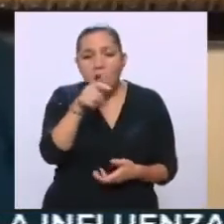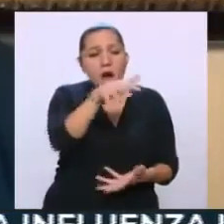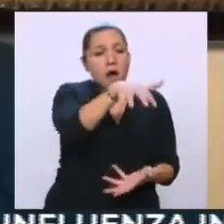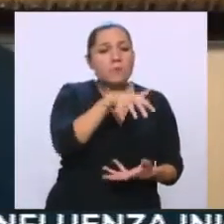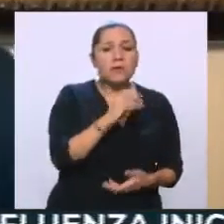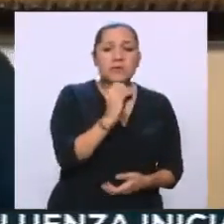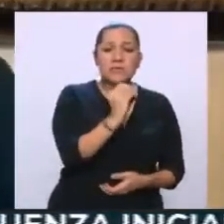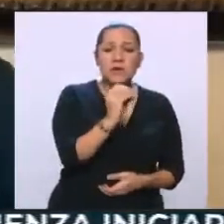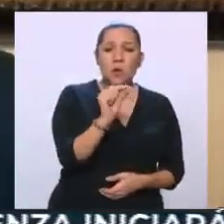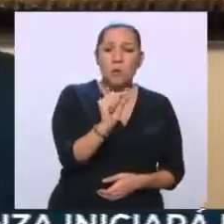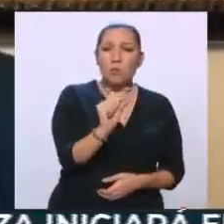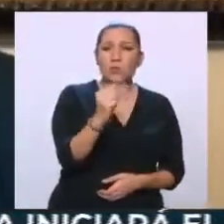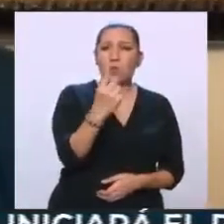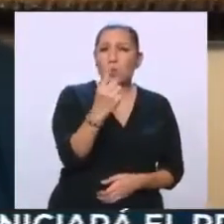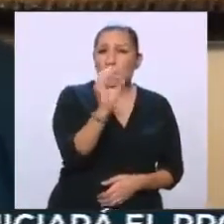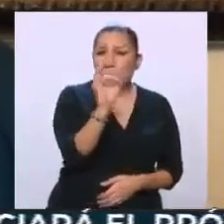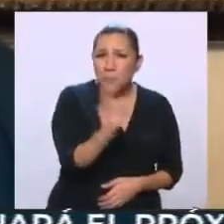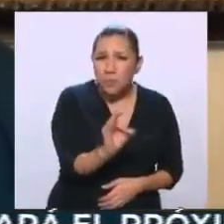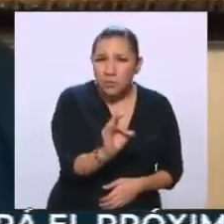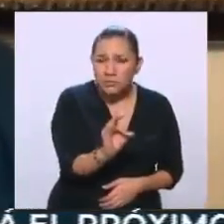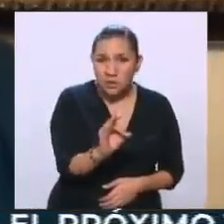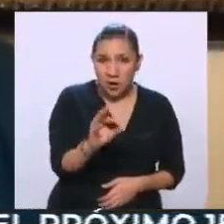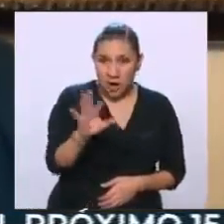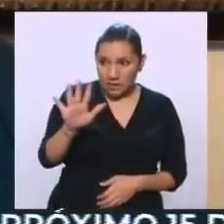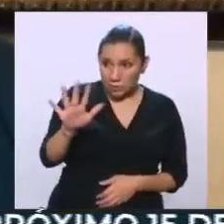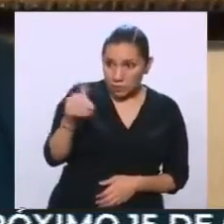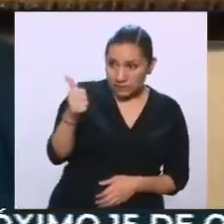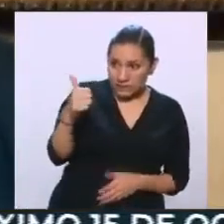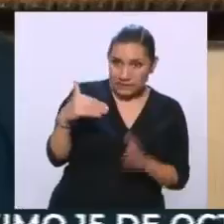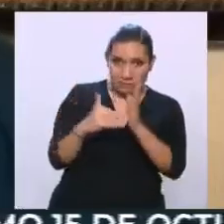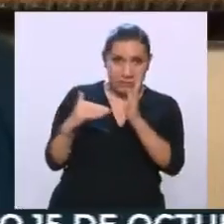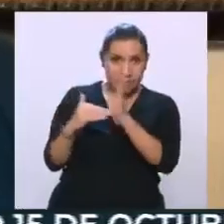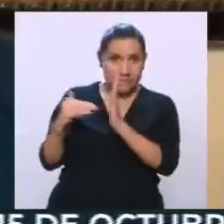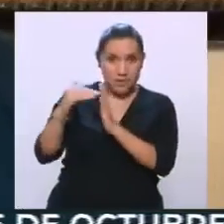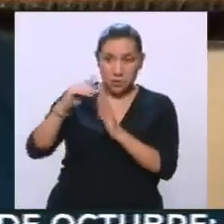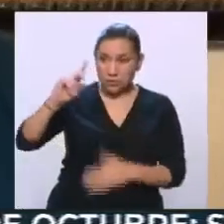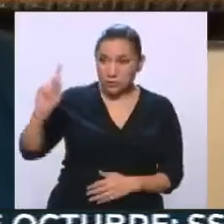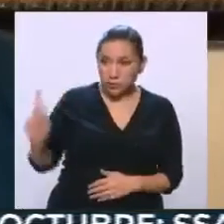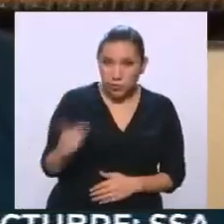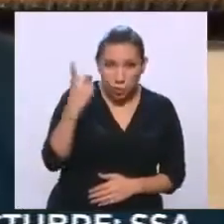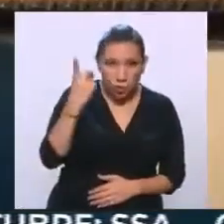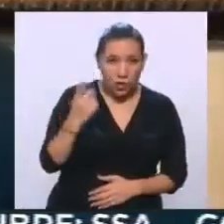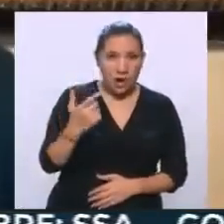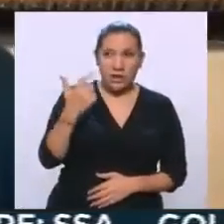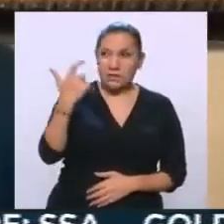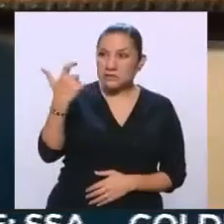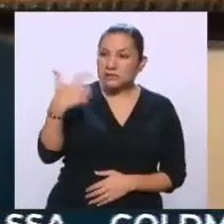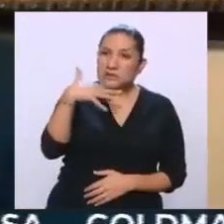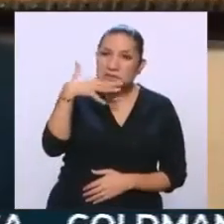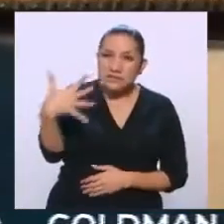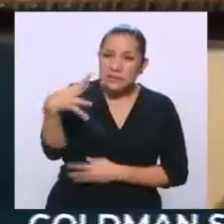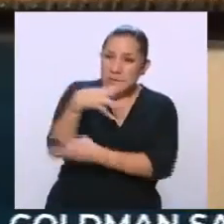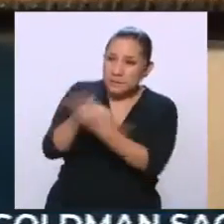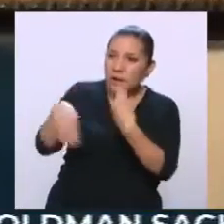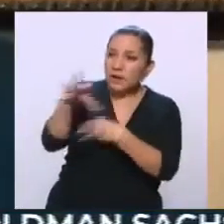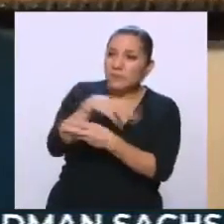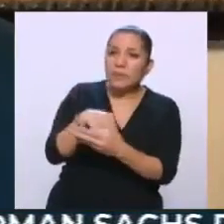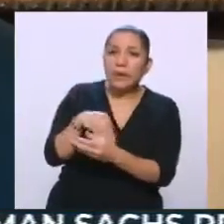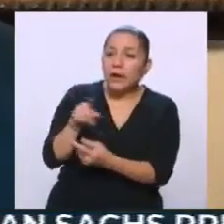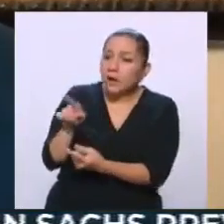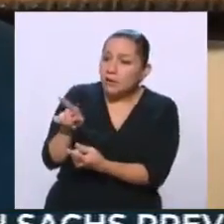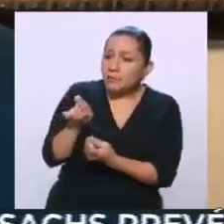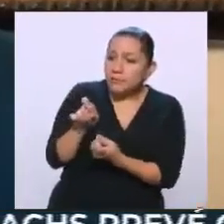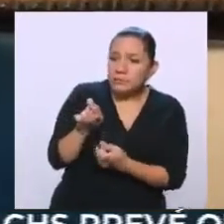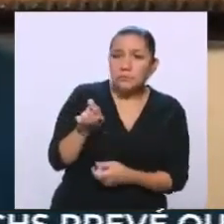0.1% de los 56,000 millones de dólares de dinero sucio que circulaban en México. Además, la